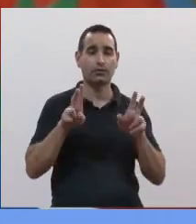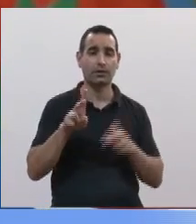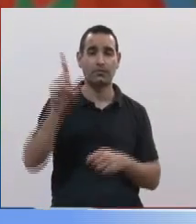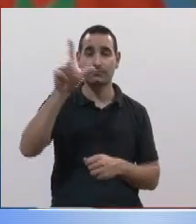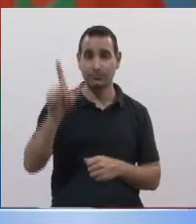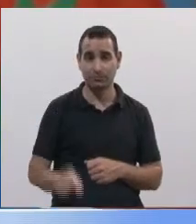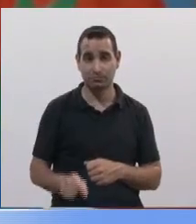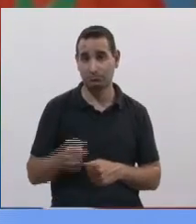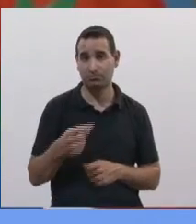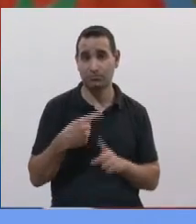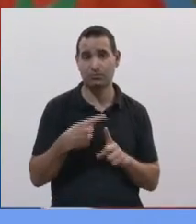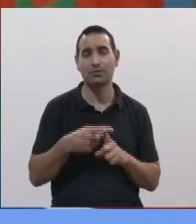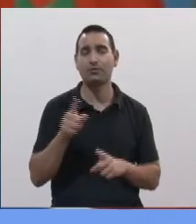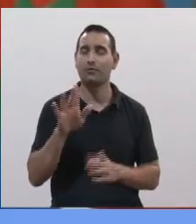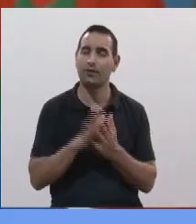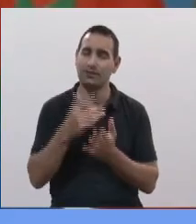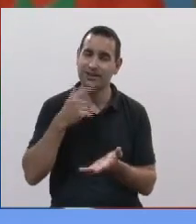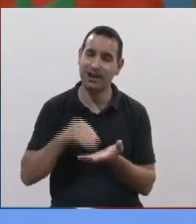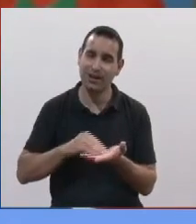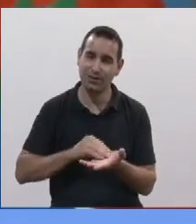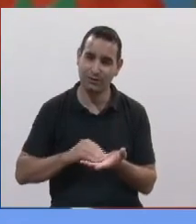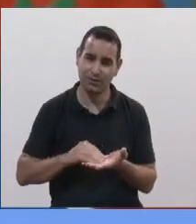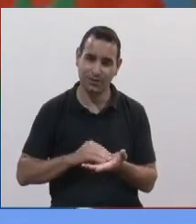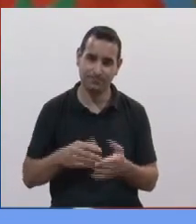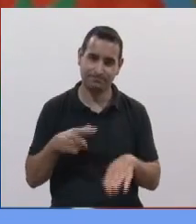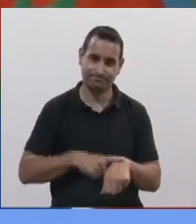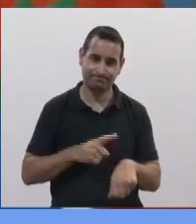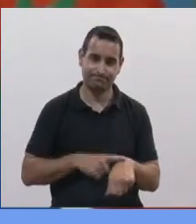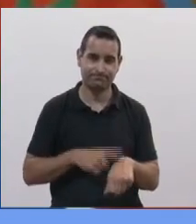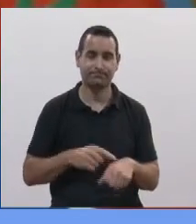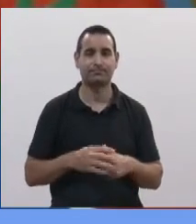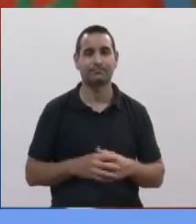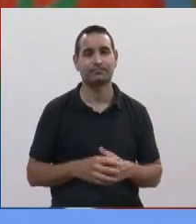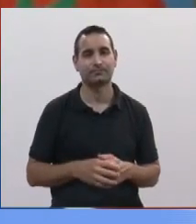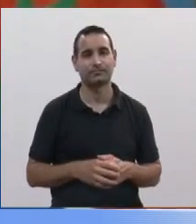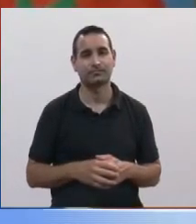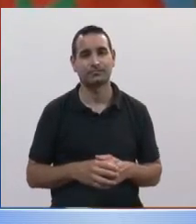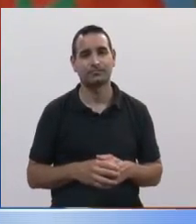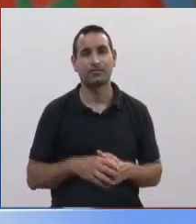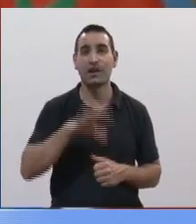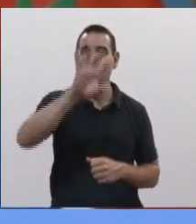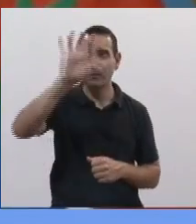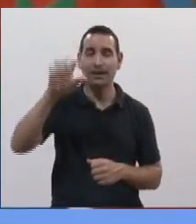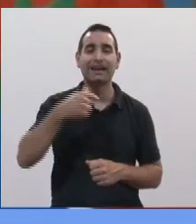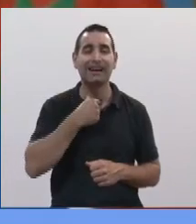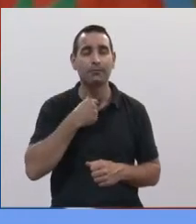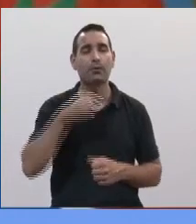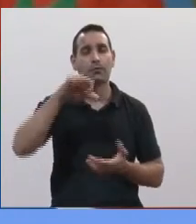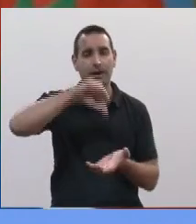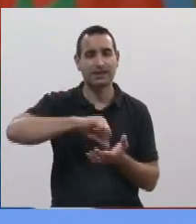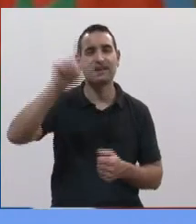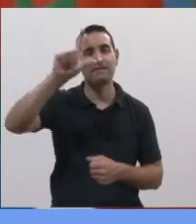suma, nosotros lo queremos ver transparentado en cada una de nuestras provincias. Queremos un país